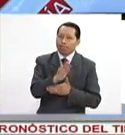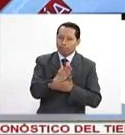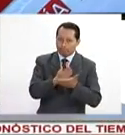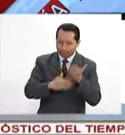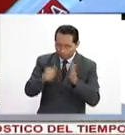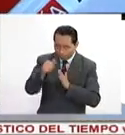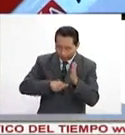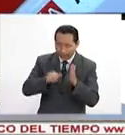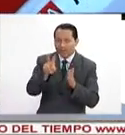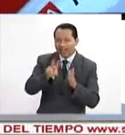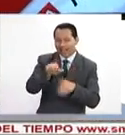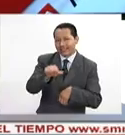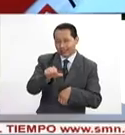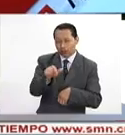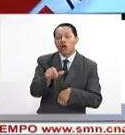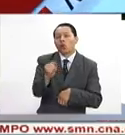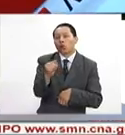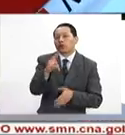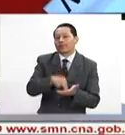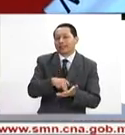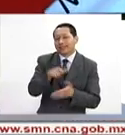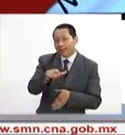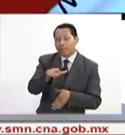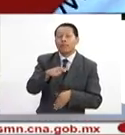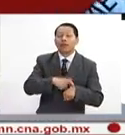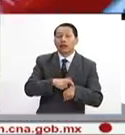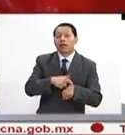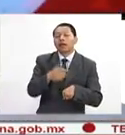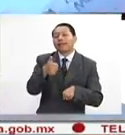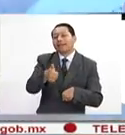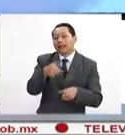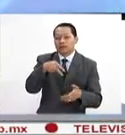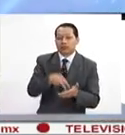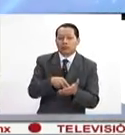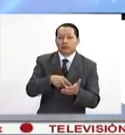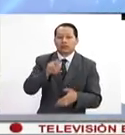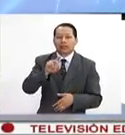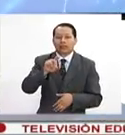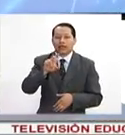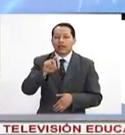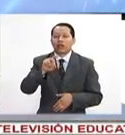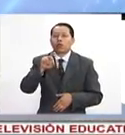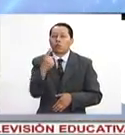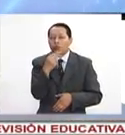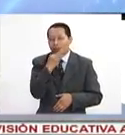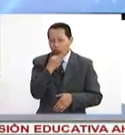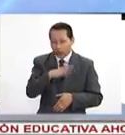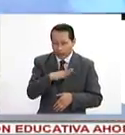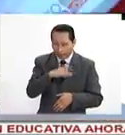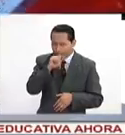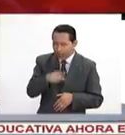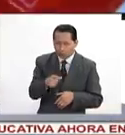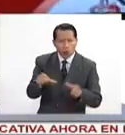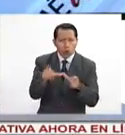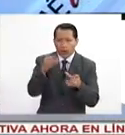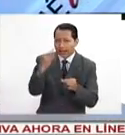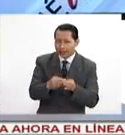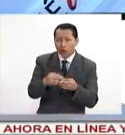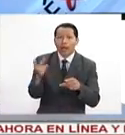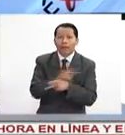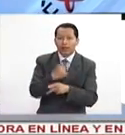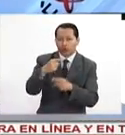de junio del 2017, son las 6:31. Estamos listos para informarles de todo lo que ha sucedido durante las últimas